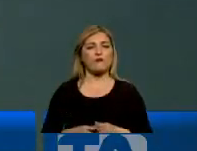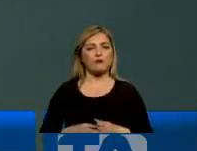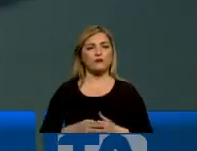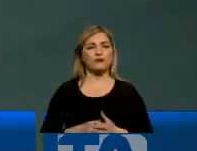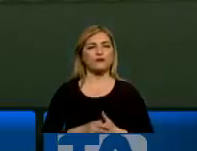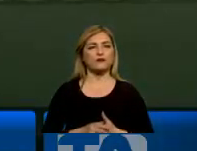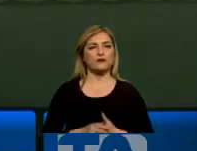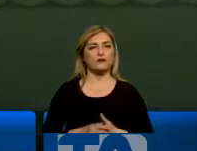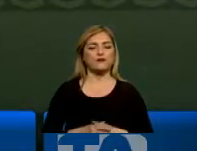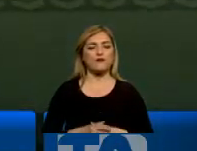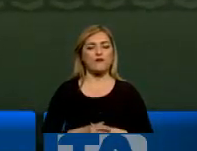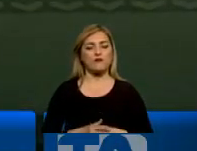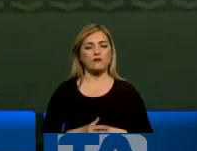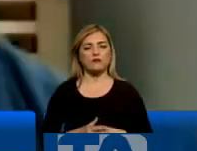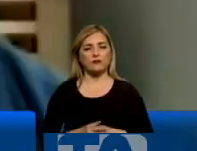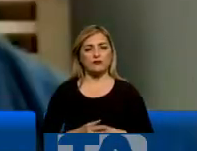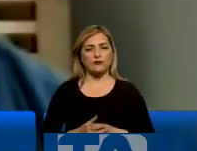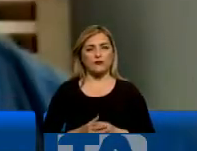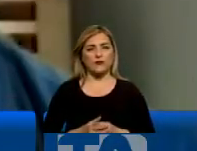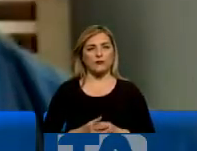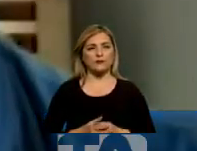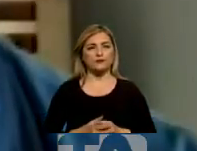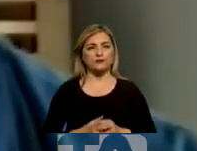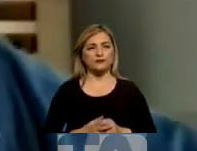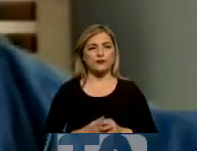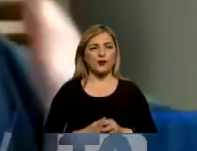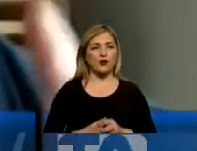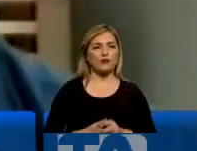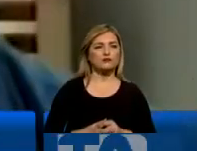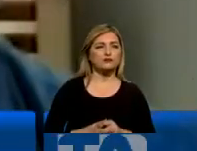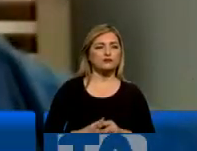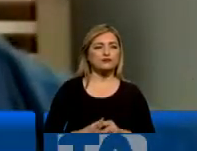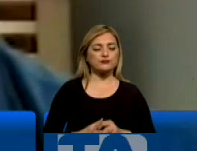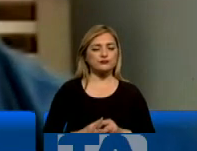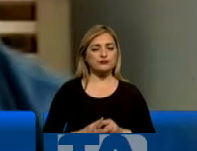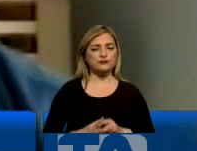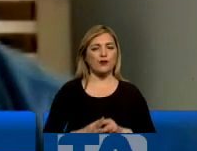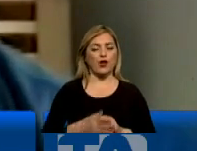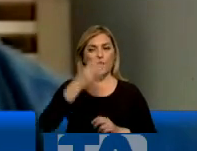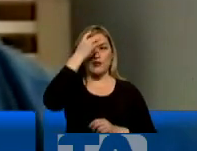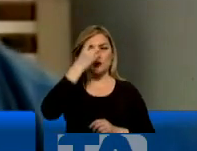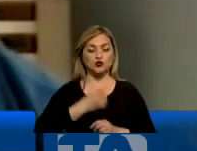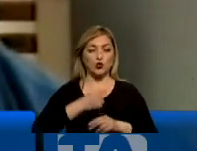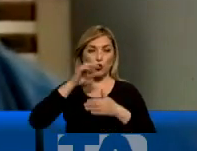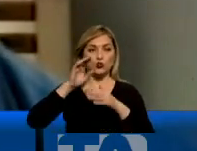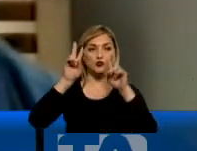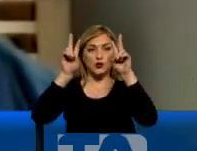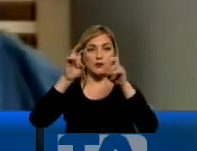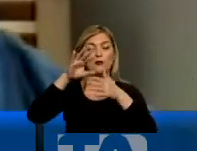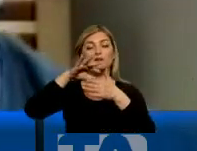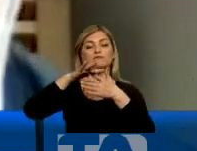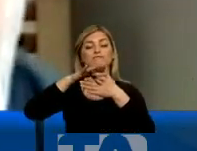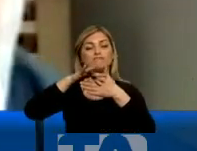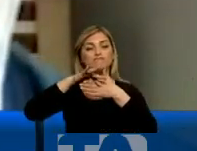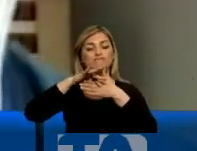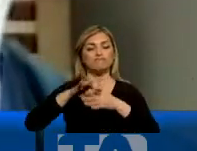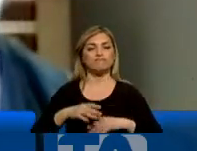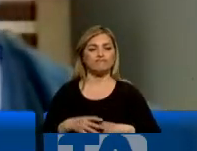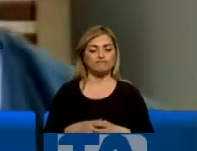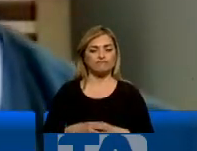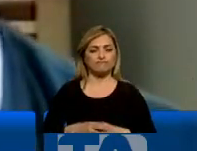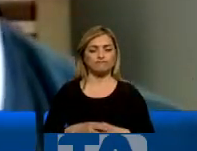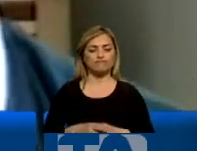A partir de la decisión, que es un tema que todavía está pendiente, deban pasar al